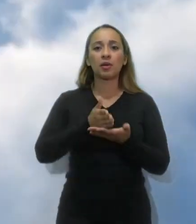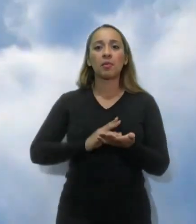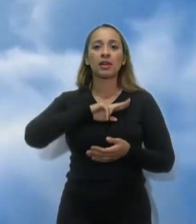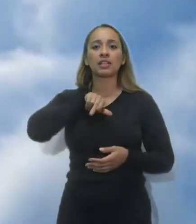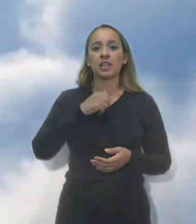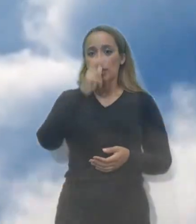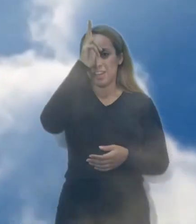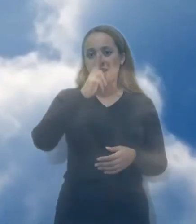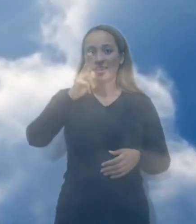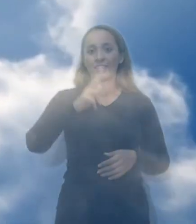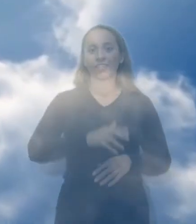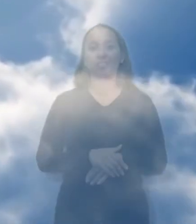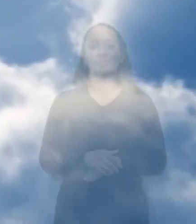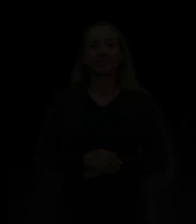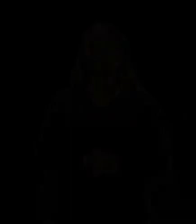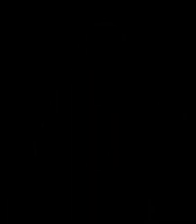Amén.